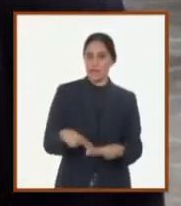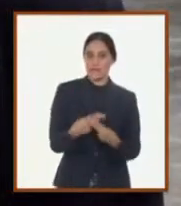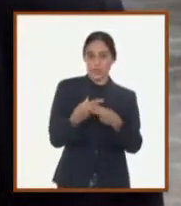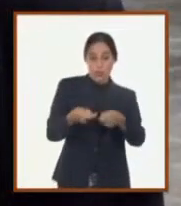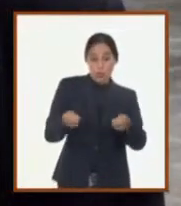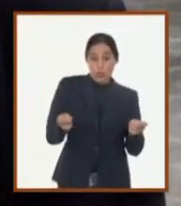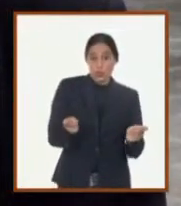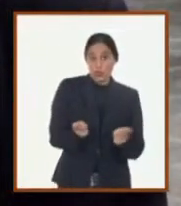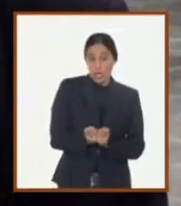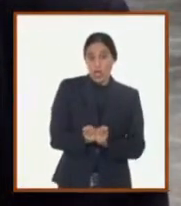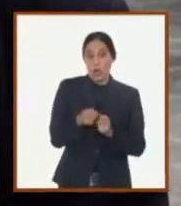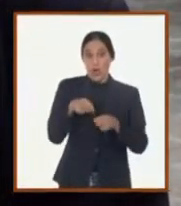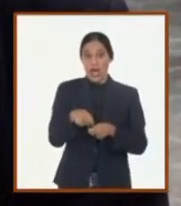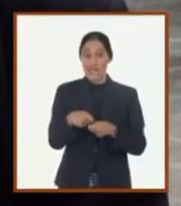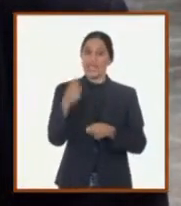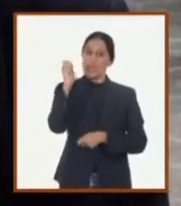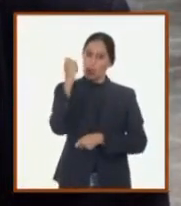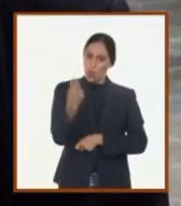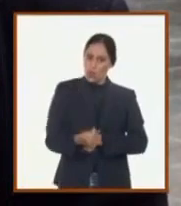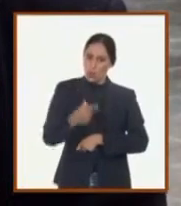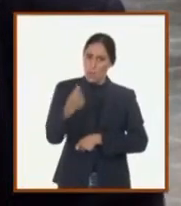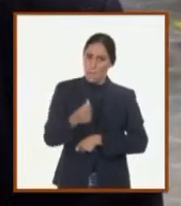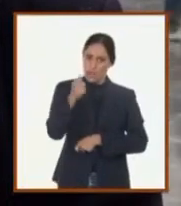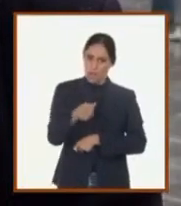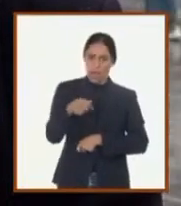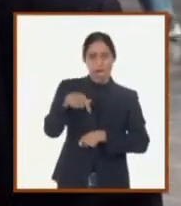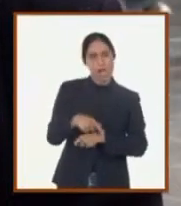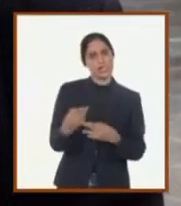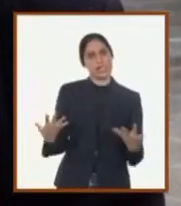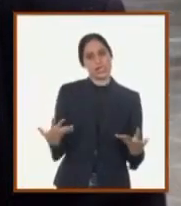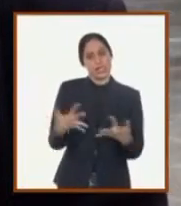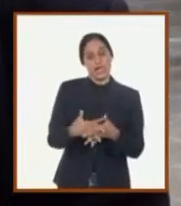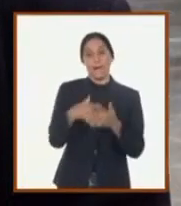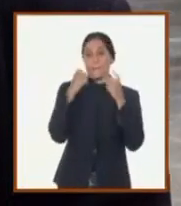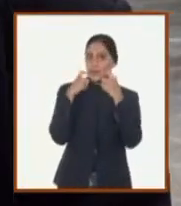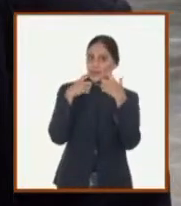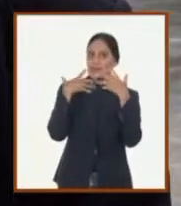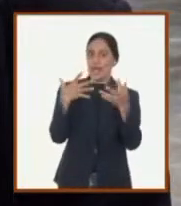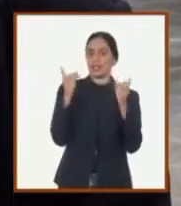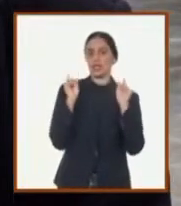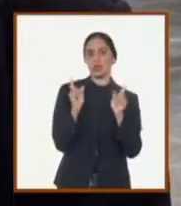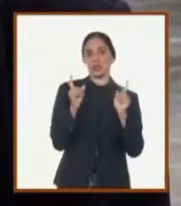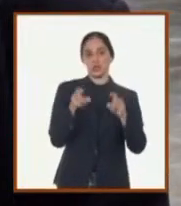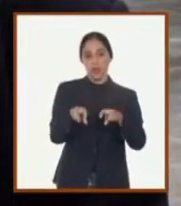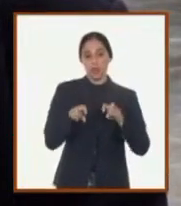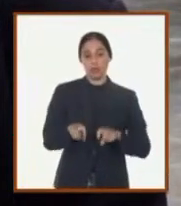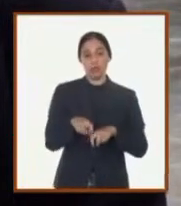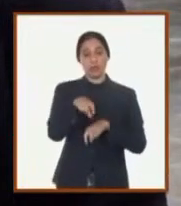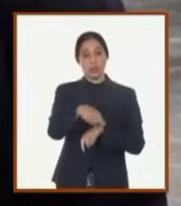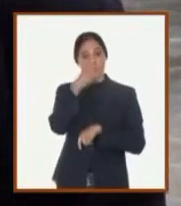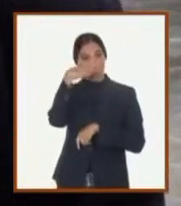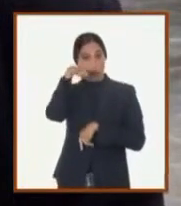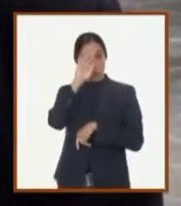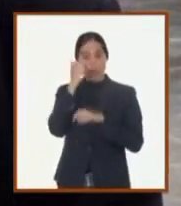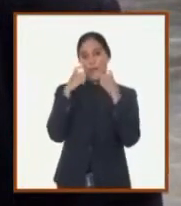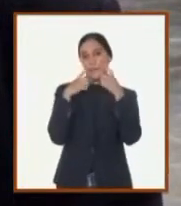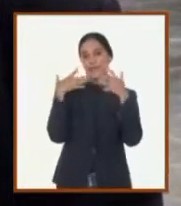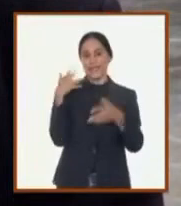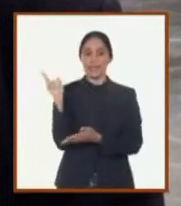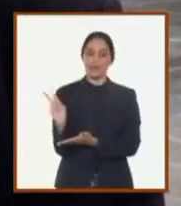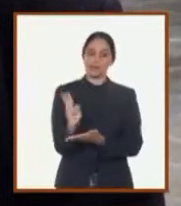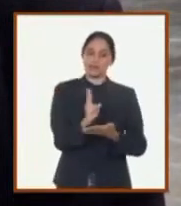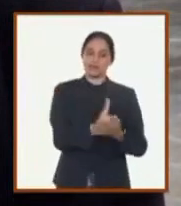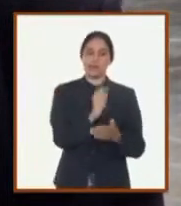supremo de la unión económica euroasiática importante foro integracionista del que Cuba es estado observador desde